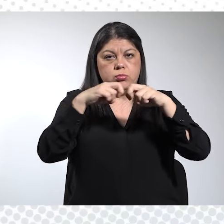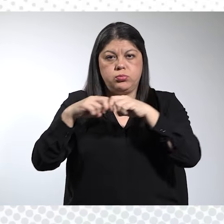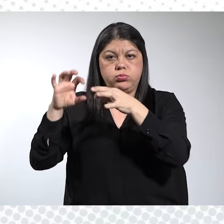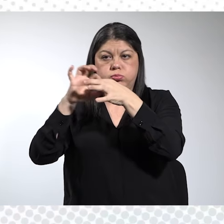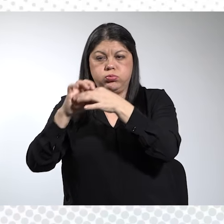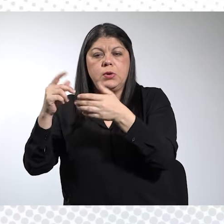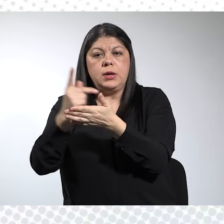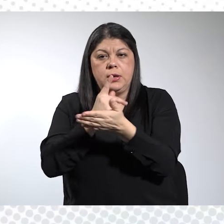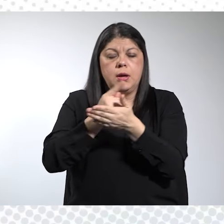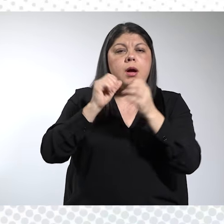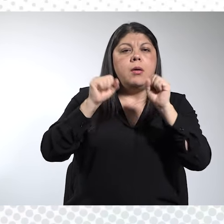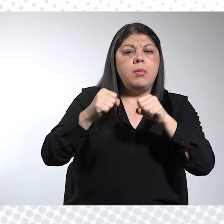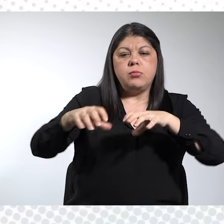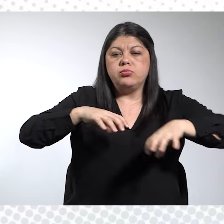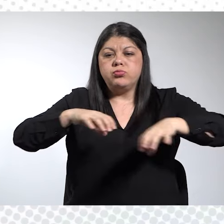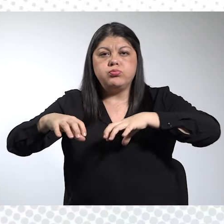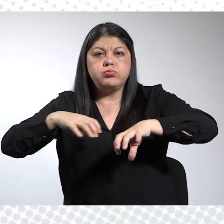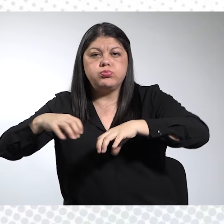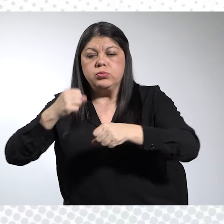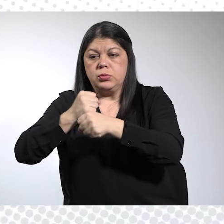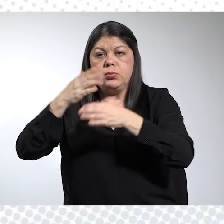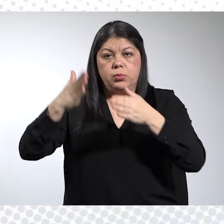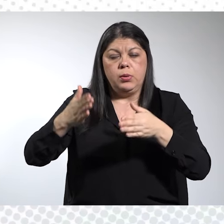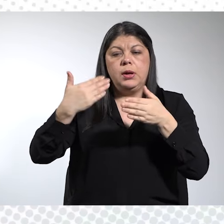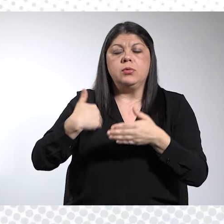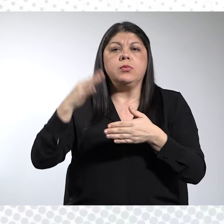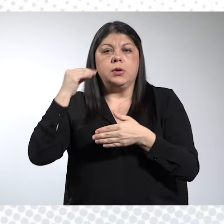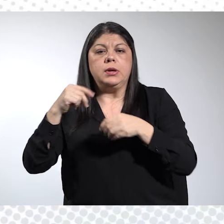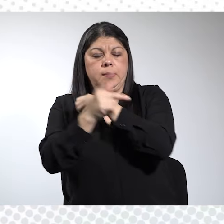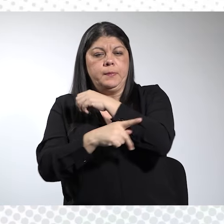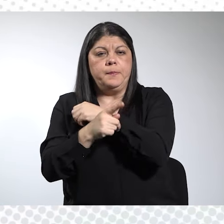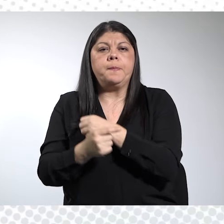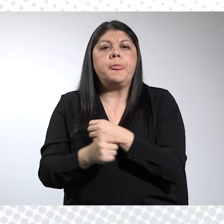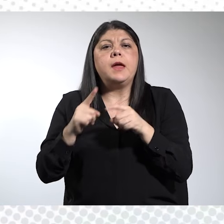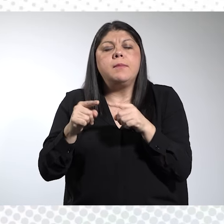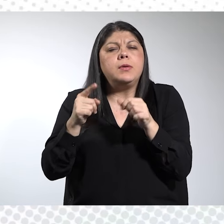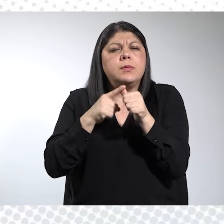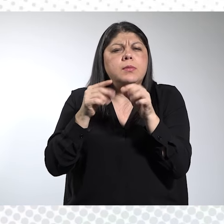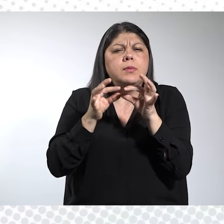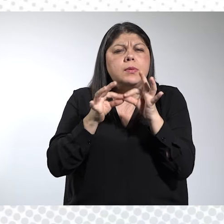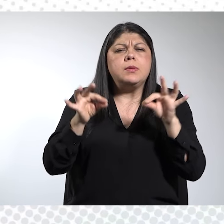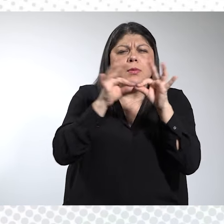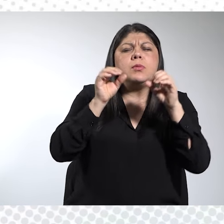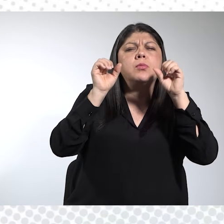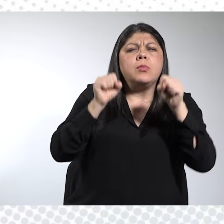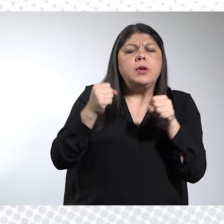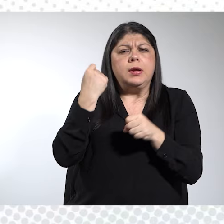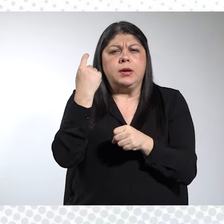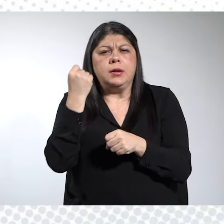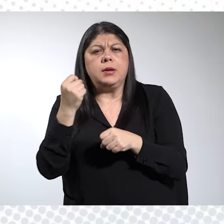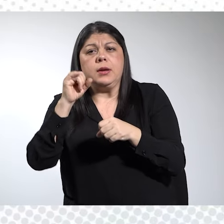cada una de las provincias para poder hacer la movilidad de los trabajadores y las trabajadoras de este país, pero por sobre todo el